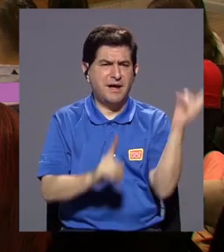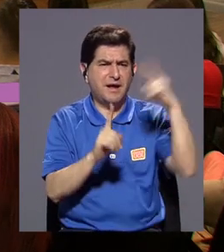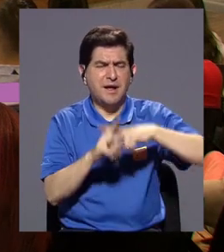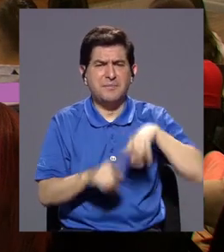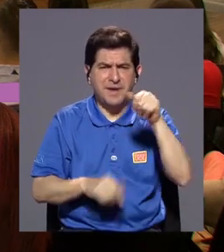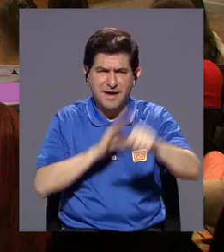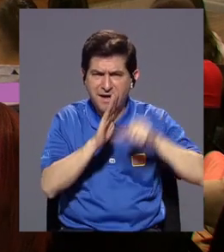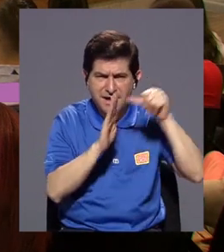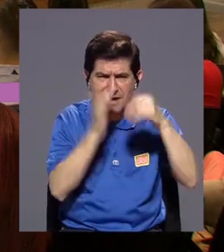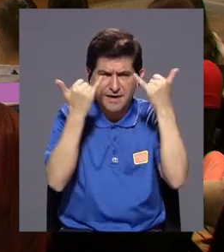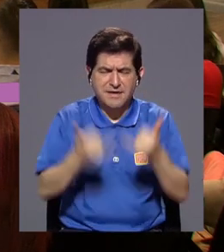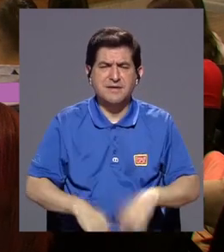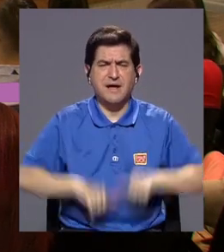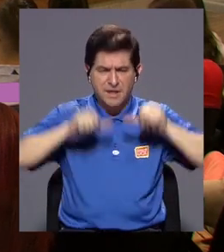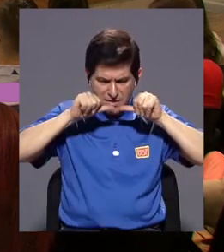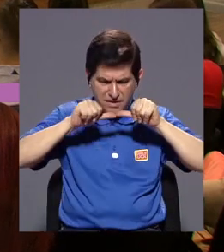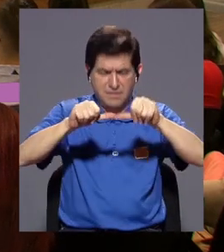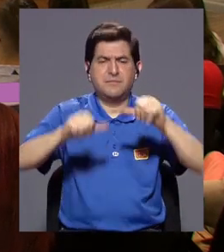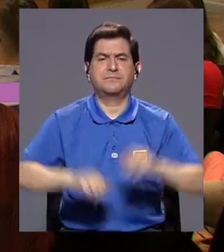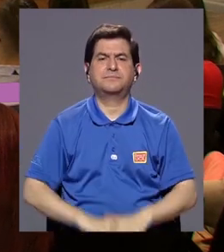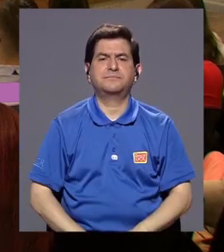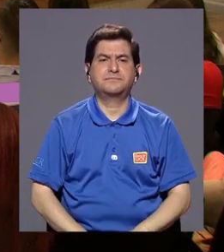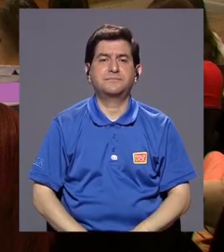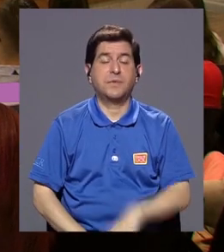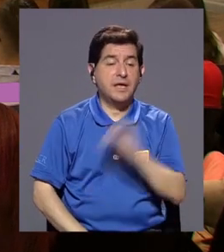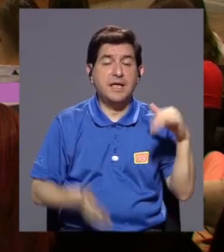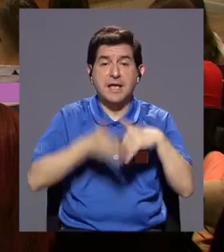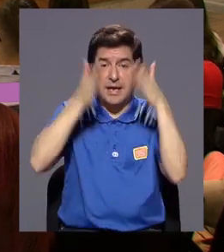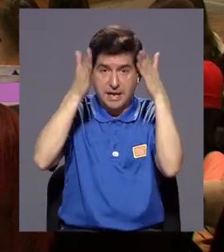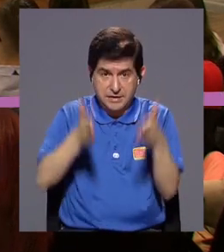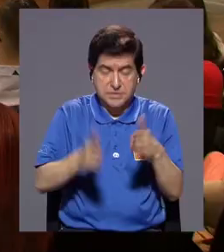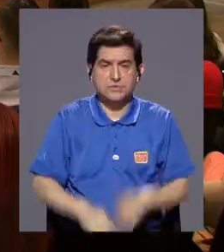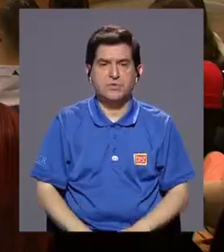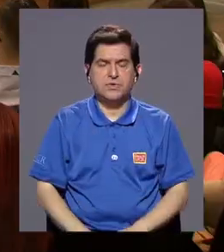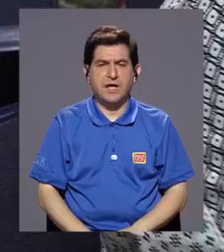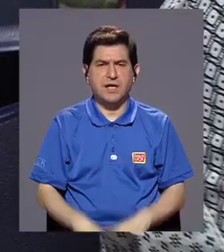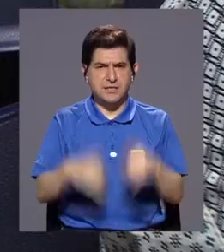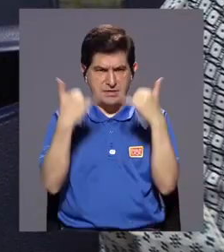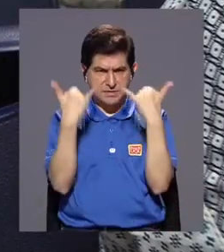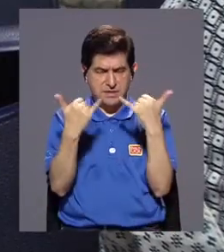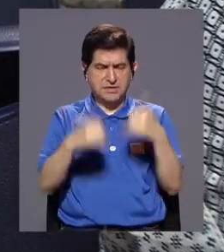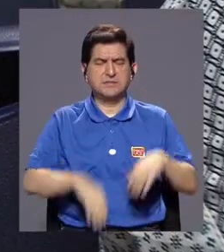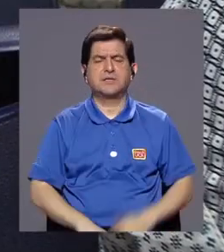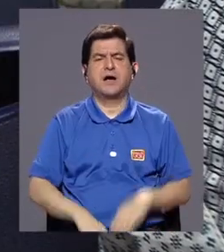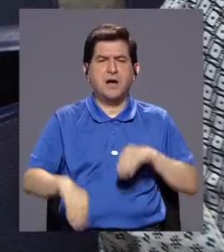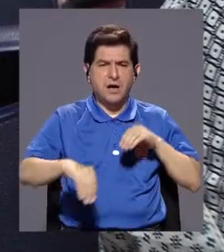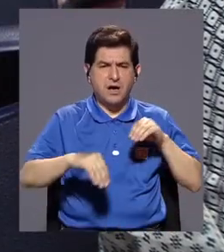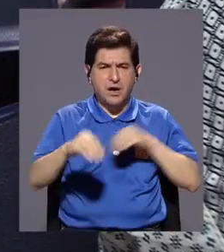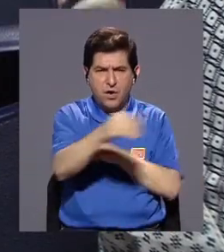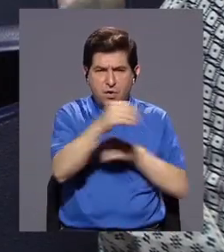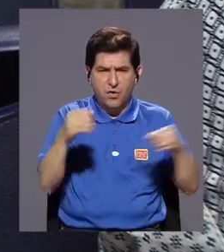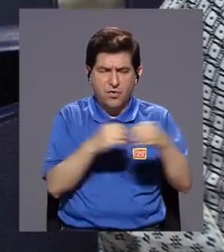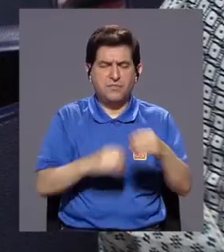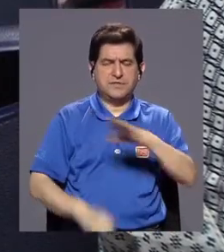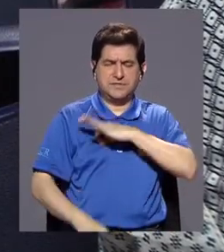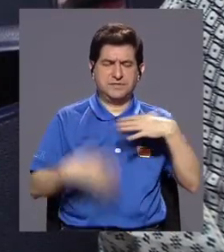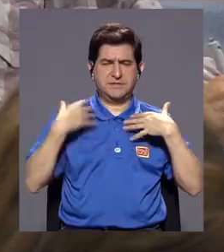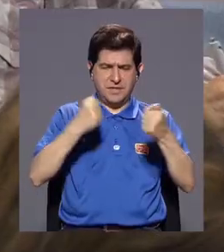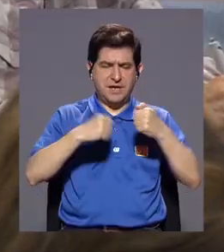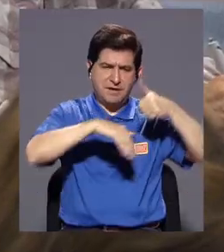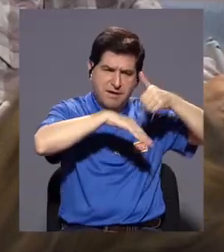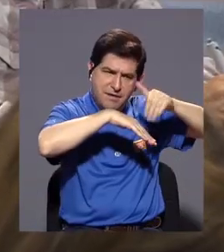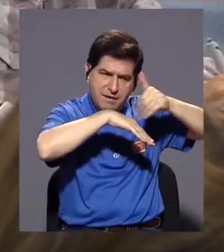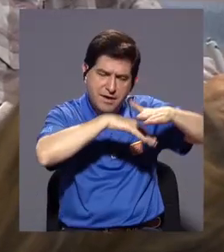permanencia, y estudiantes que han sido referidos tanto por la Oficina de Bienestar y Salud como por